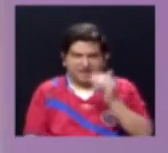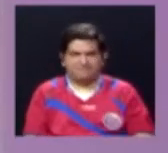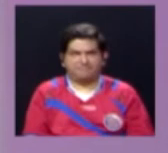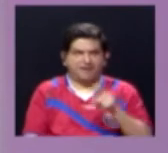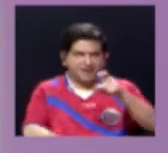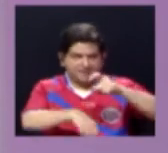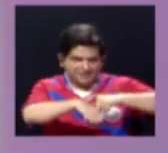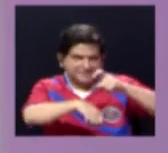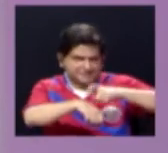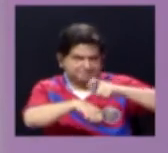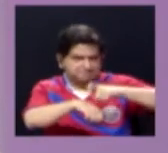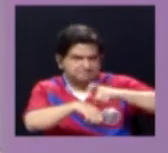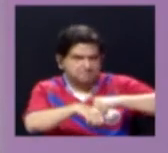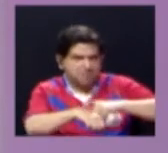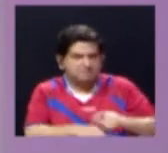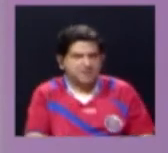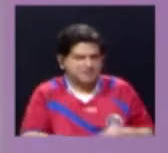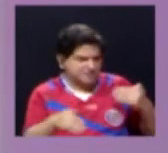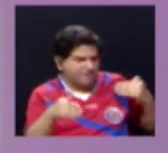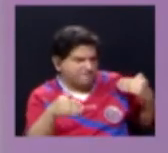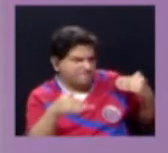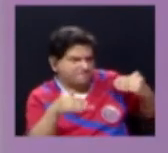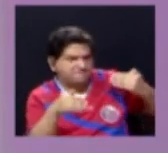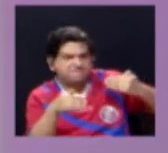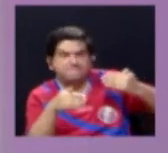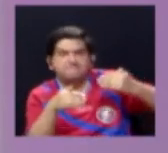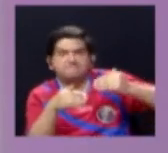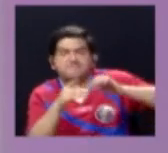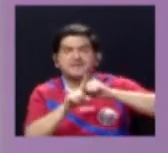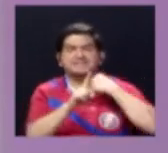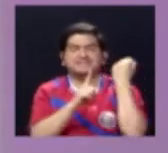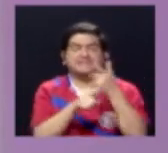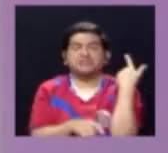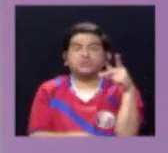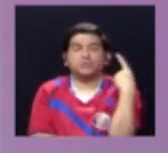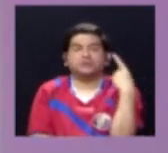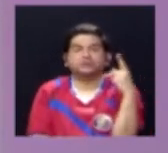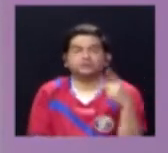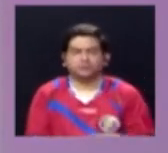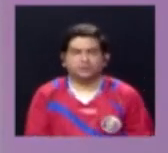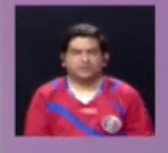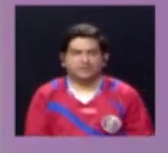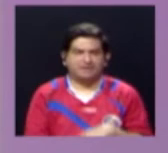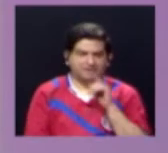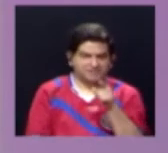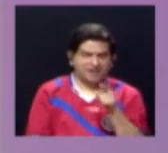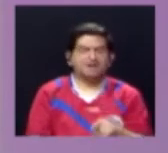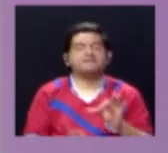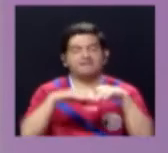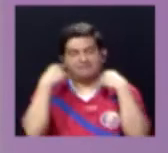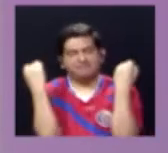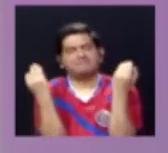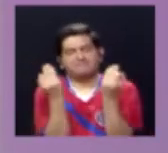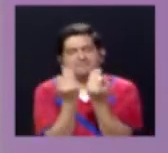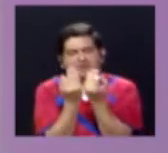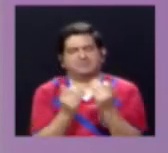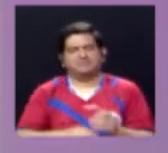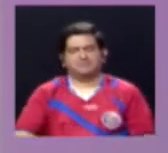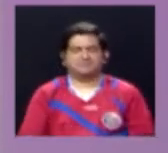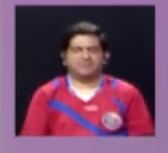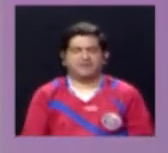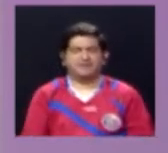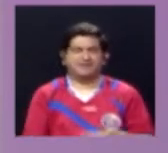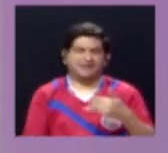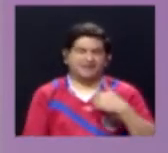se está sometiendo a solo situaciones de riesgo que van a hacer que su familia vaya